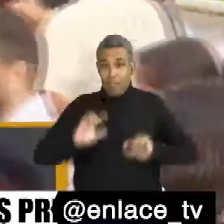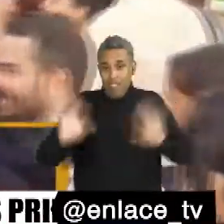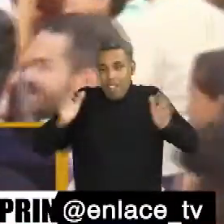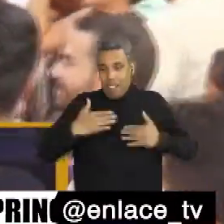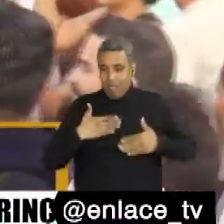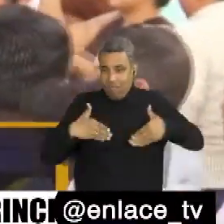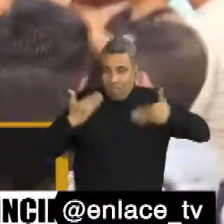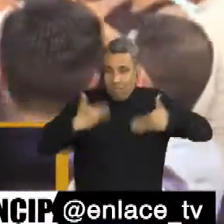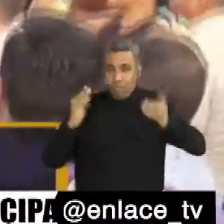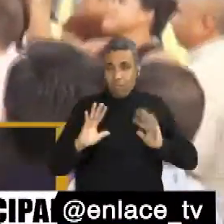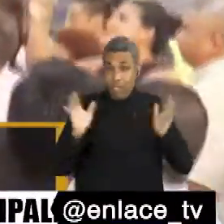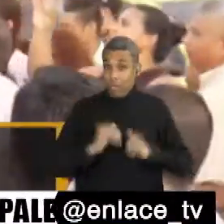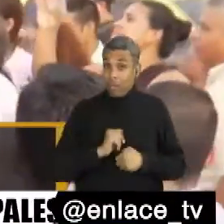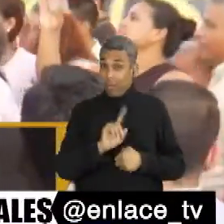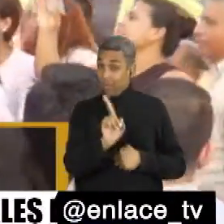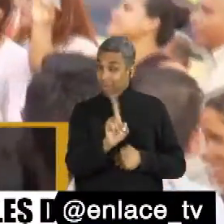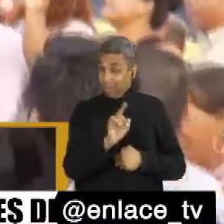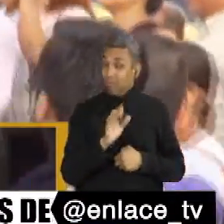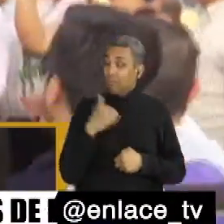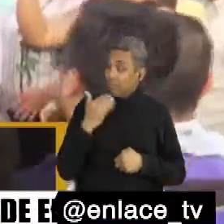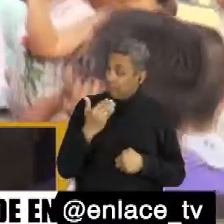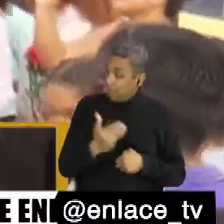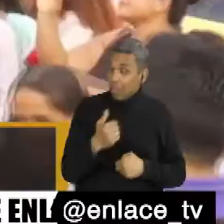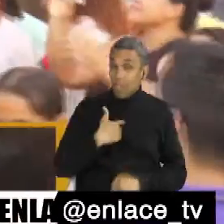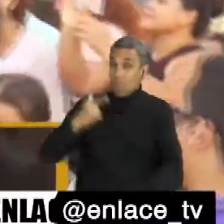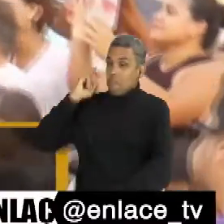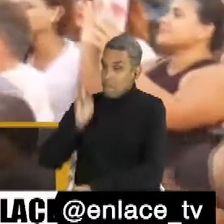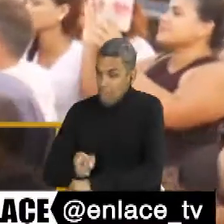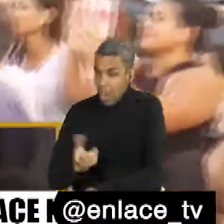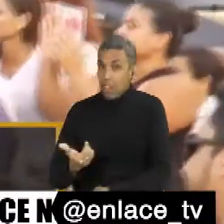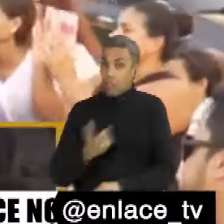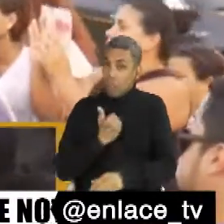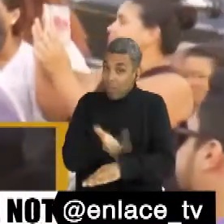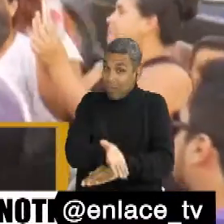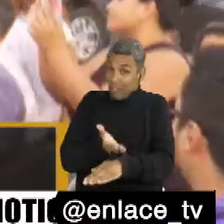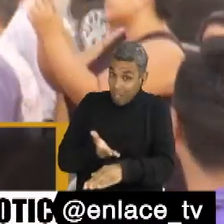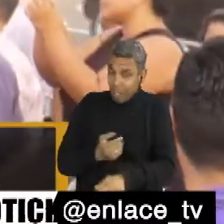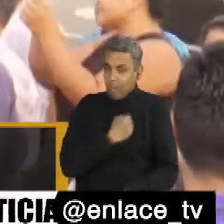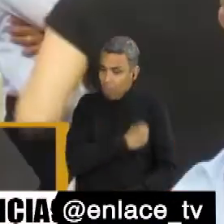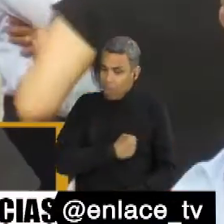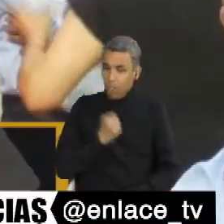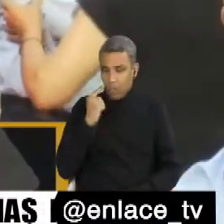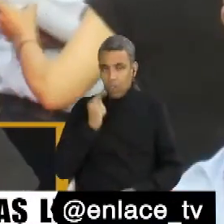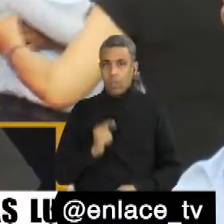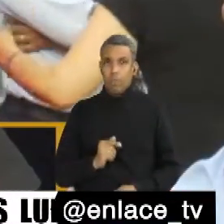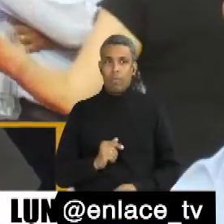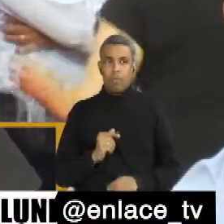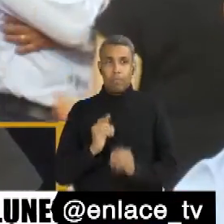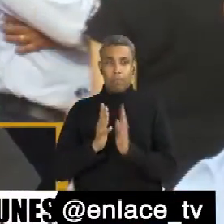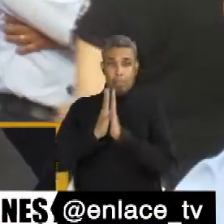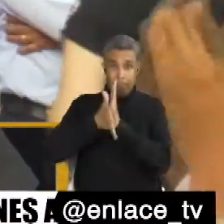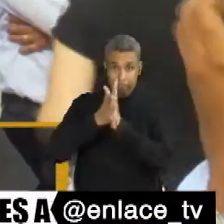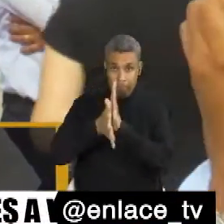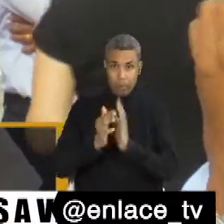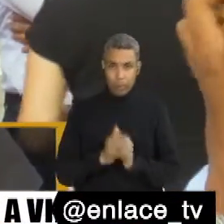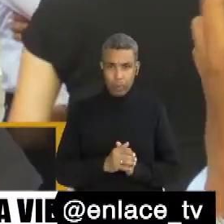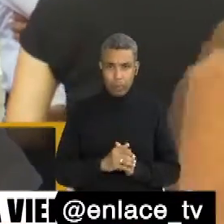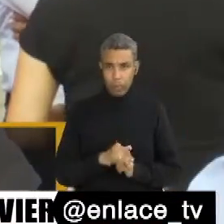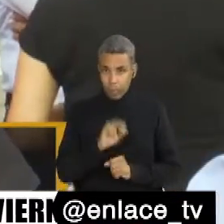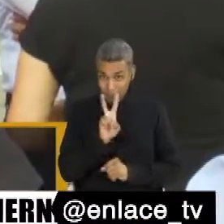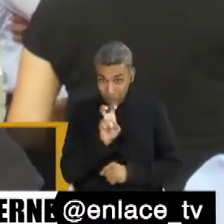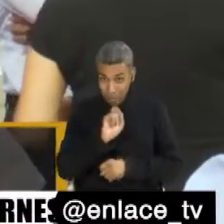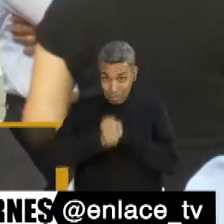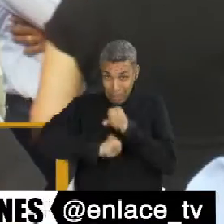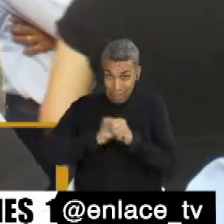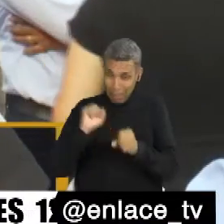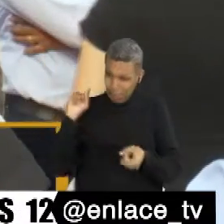según Villalba, le fueron vulnerados todos sus derechos, privándolo de la libertad siendo inocente. Eso indica que los 7 años que David Ravelo ha